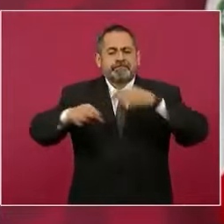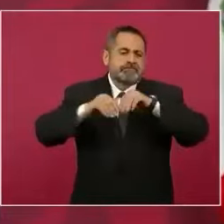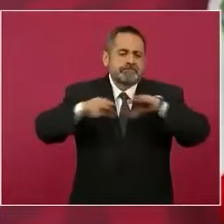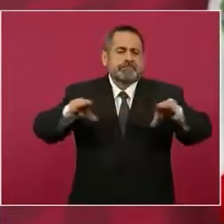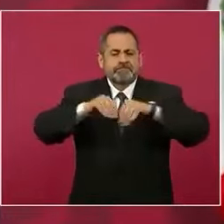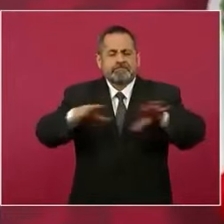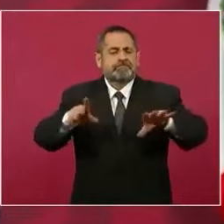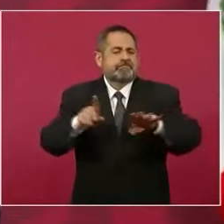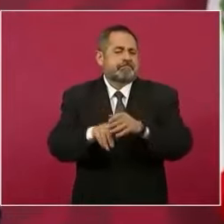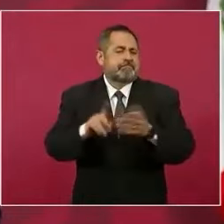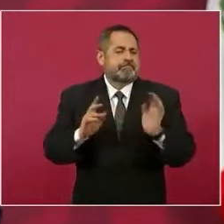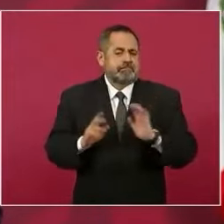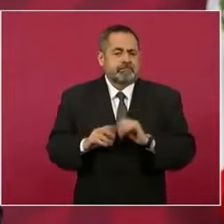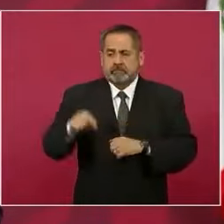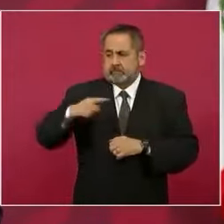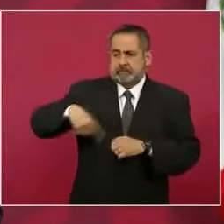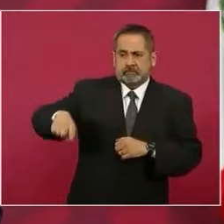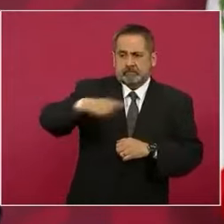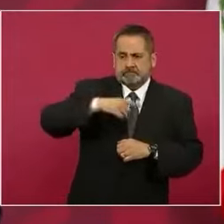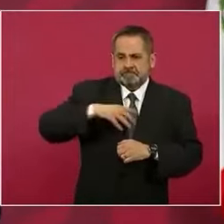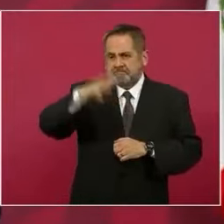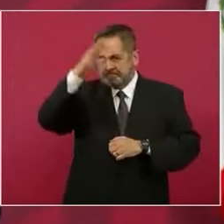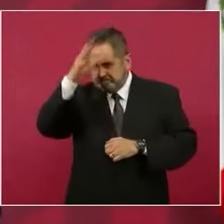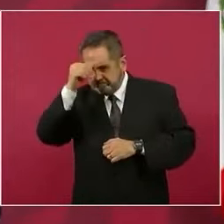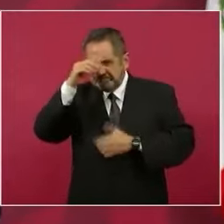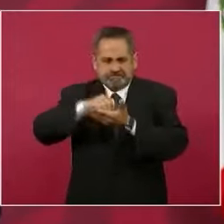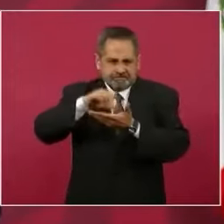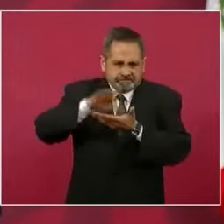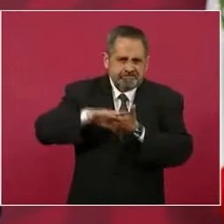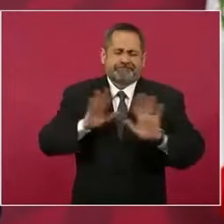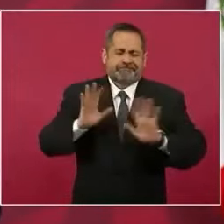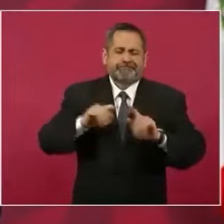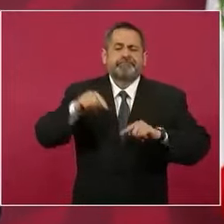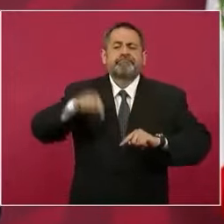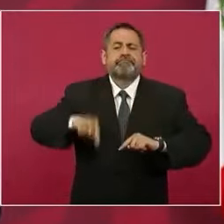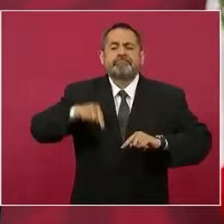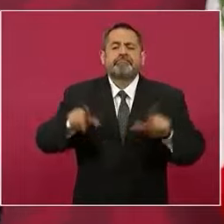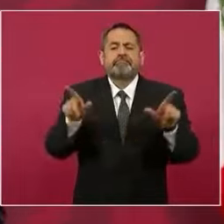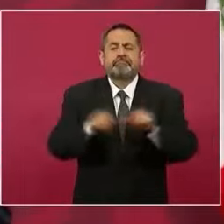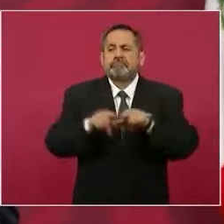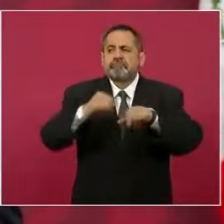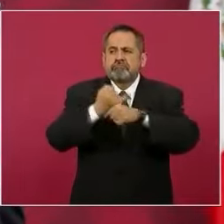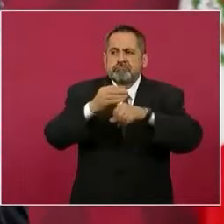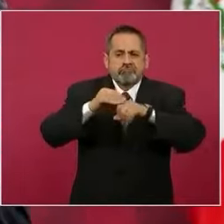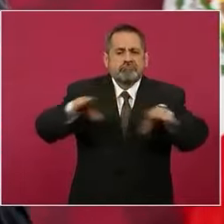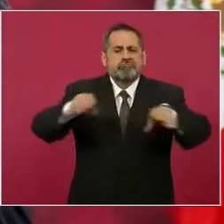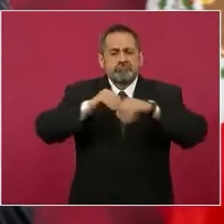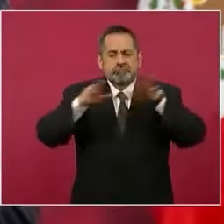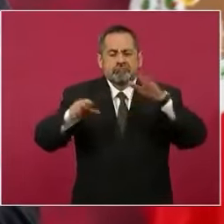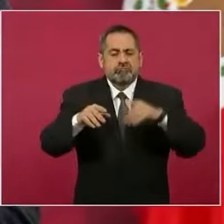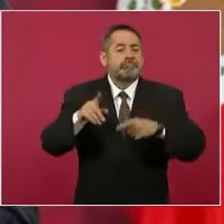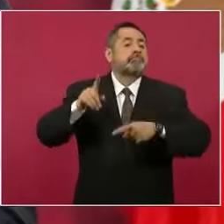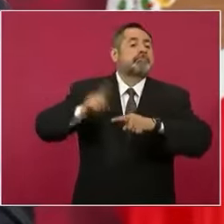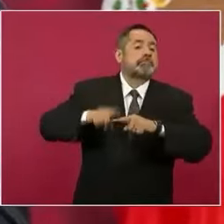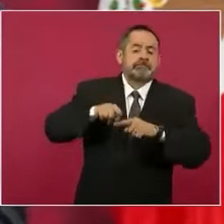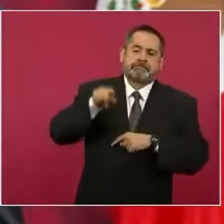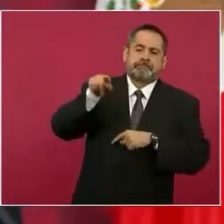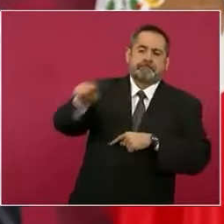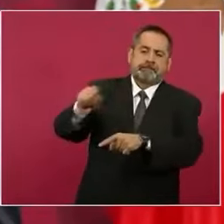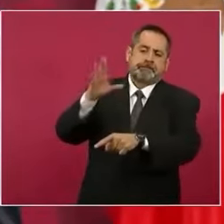aquí no se acuerdan nada, no tenemos facultades para eso. Existe el poder